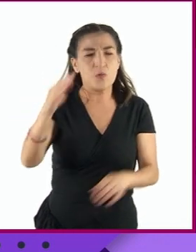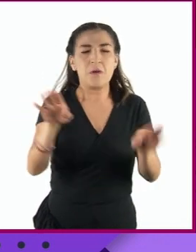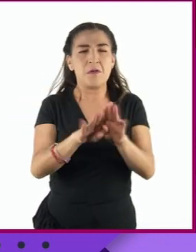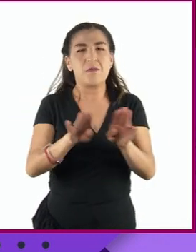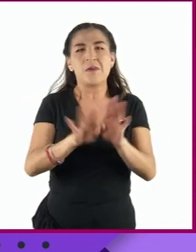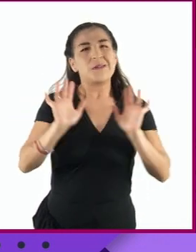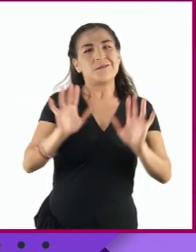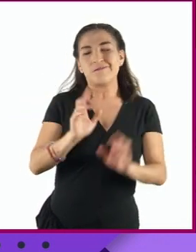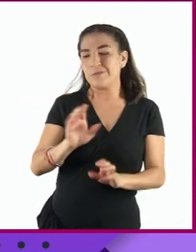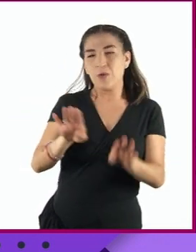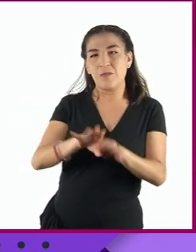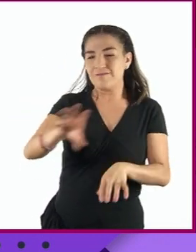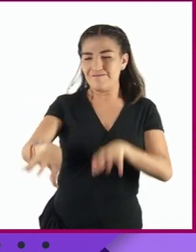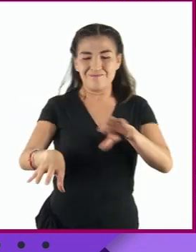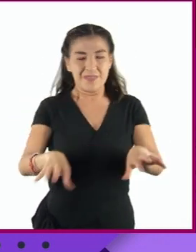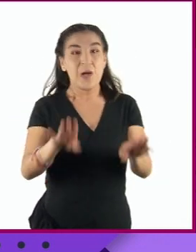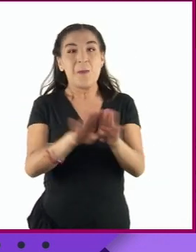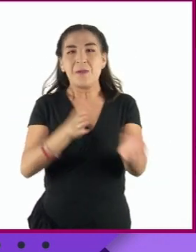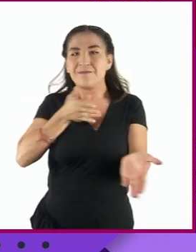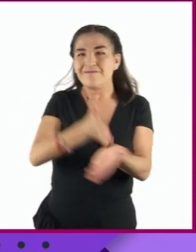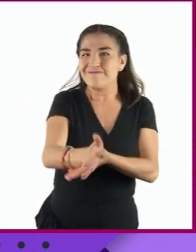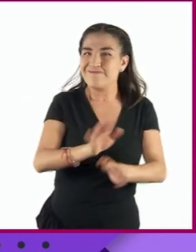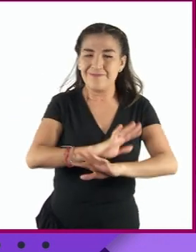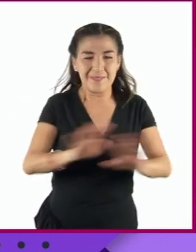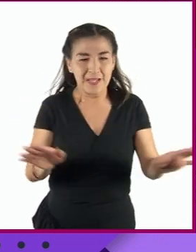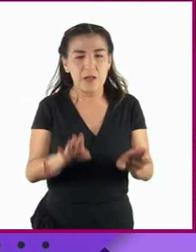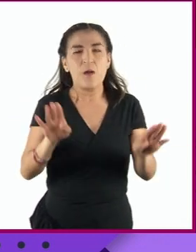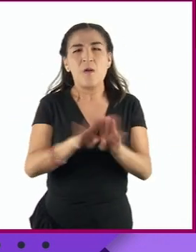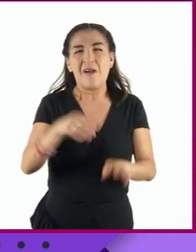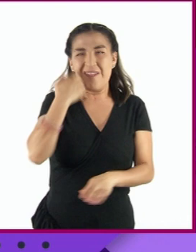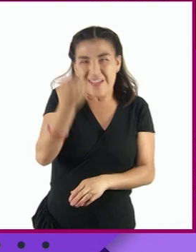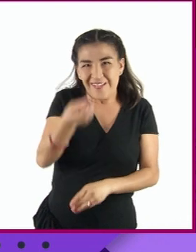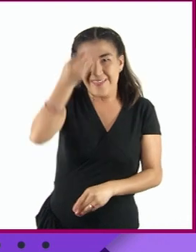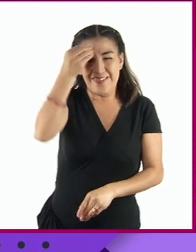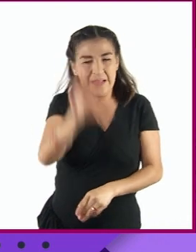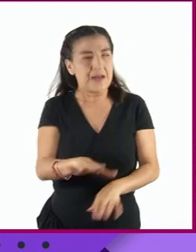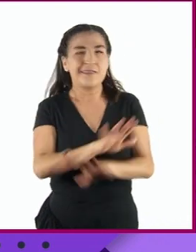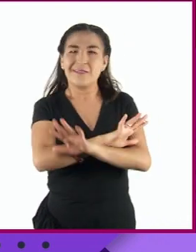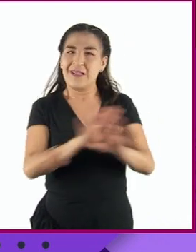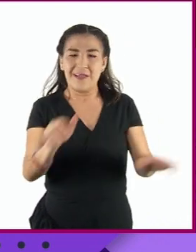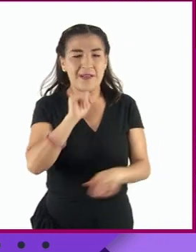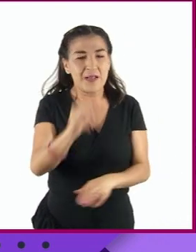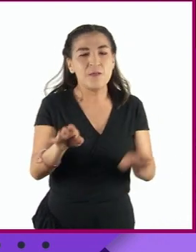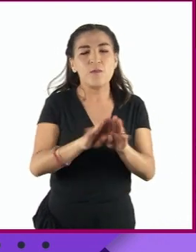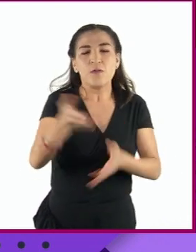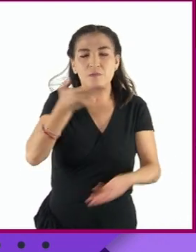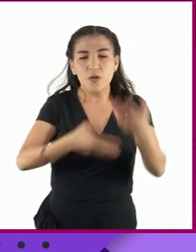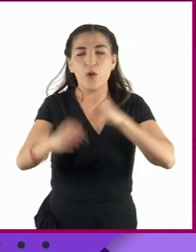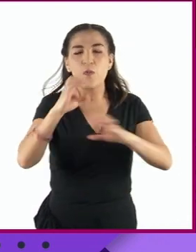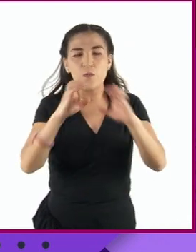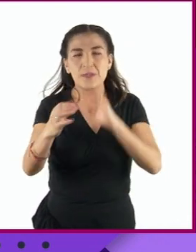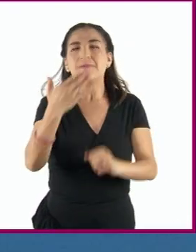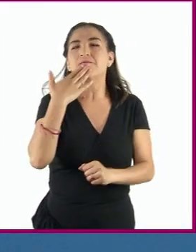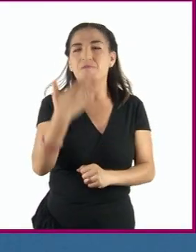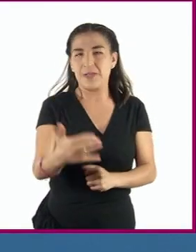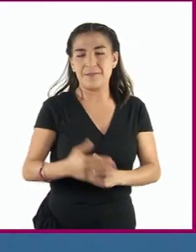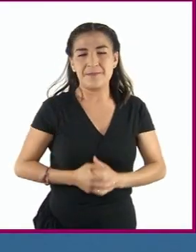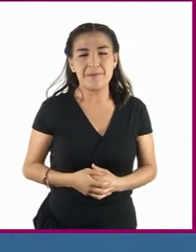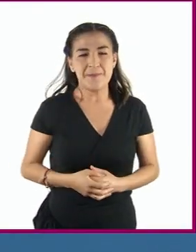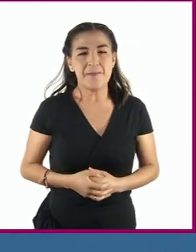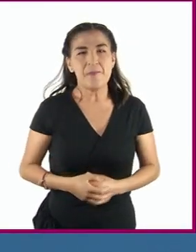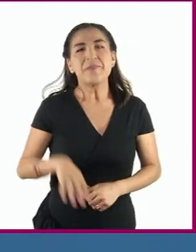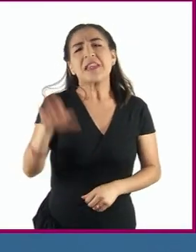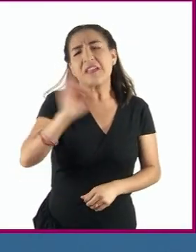involucrarse, distanciarse, provocador, con capacidad de comunicarse adecuadamente.